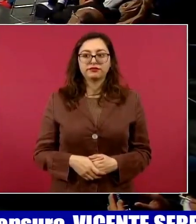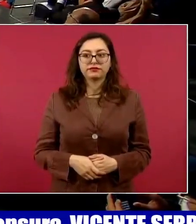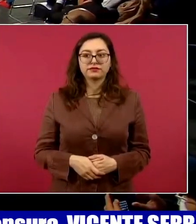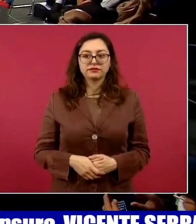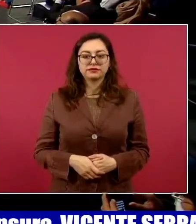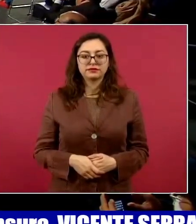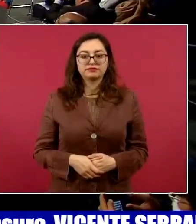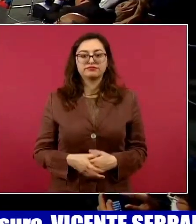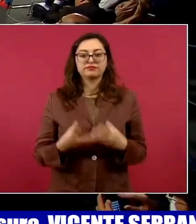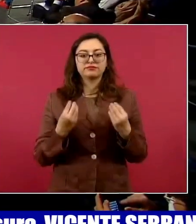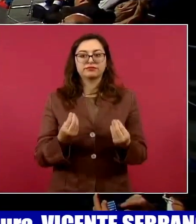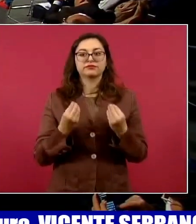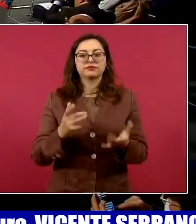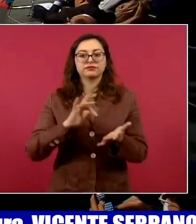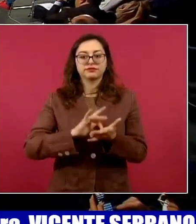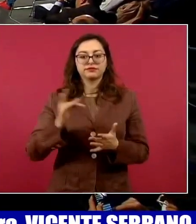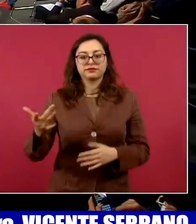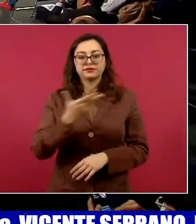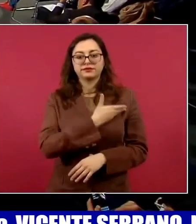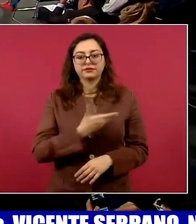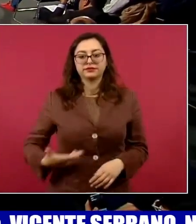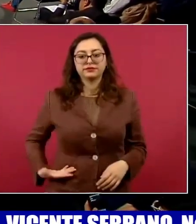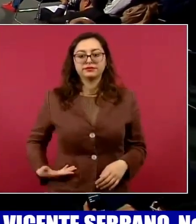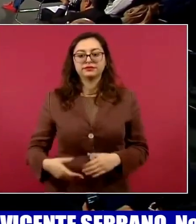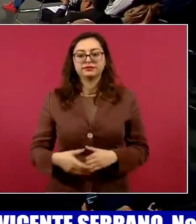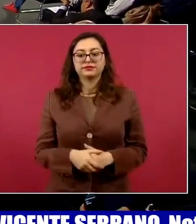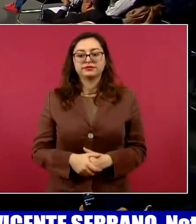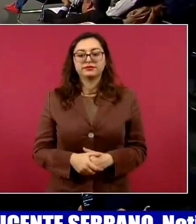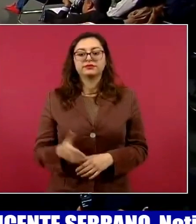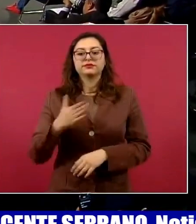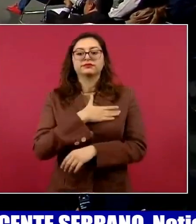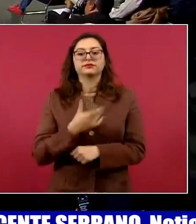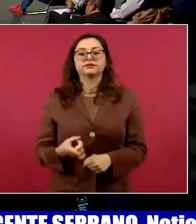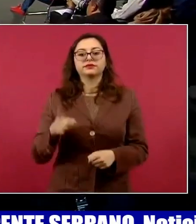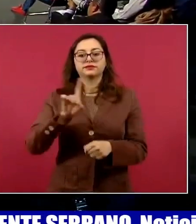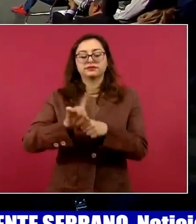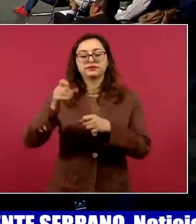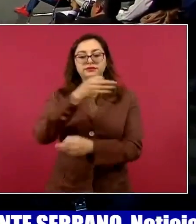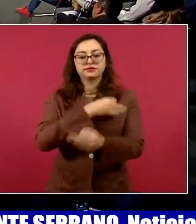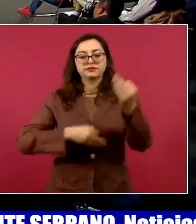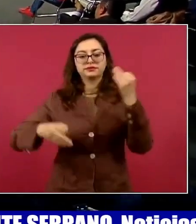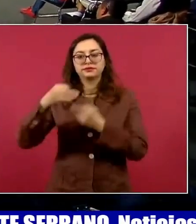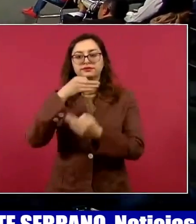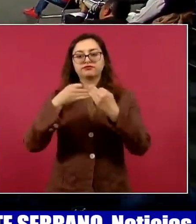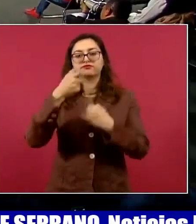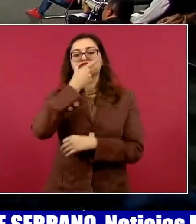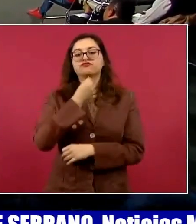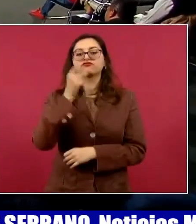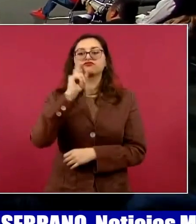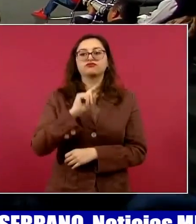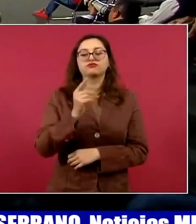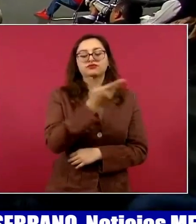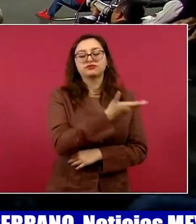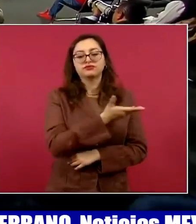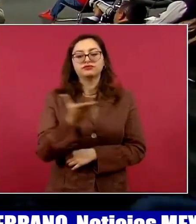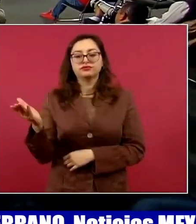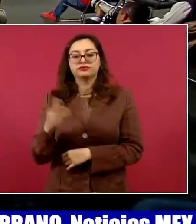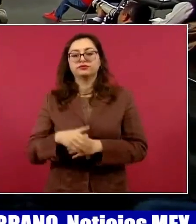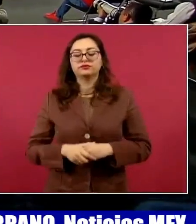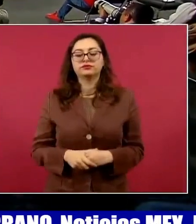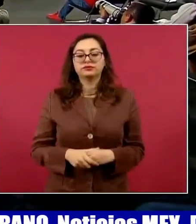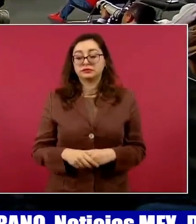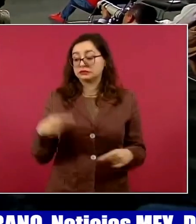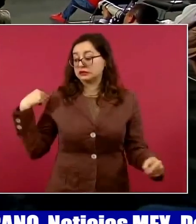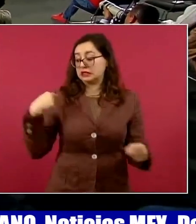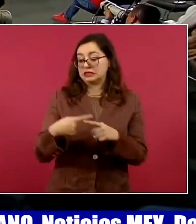Muchas gracias, presidente. Buenos días a todas y a todos. Esta es la sección ¿Quién es quién? En las mentiras de